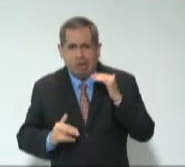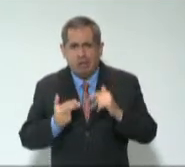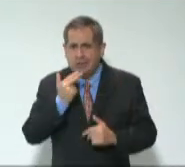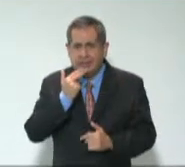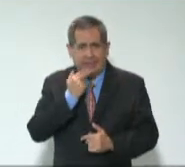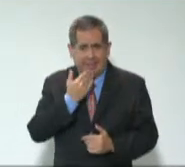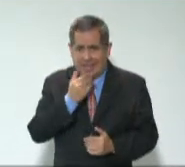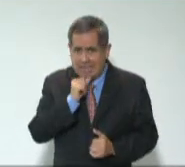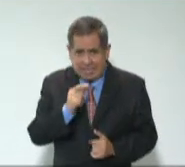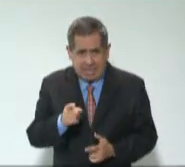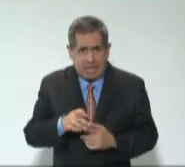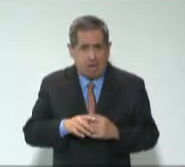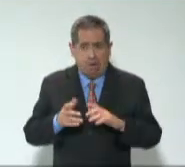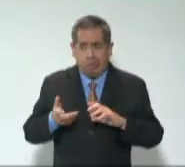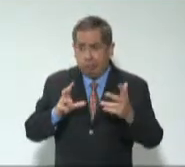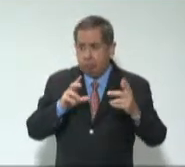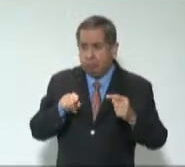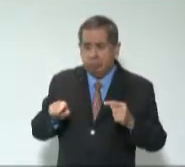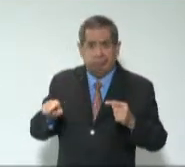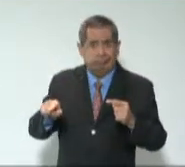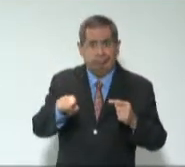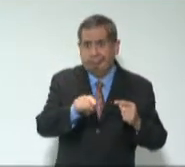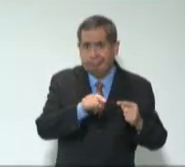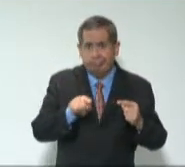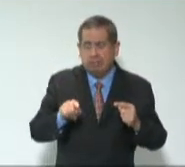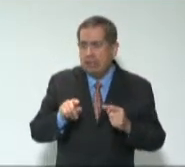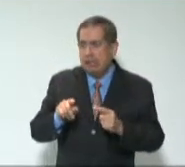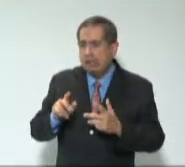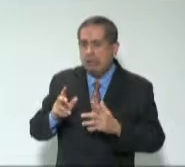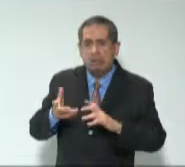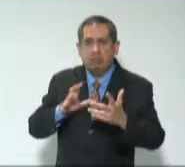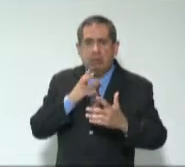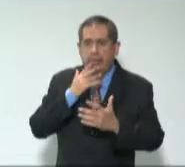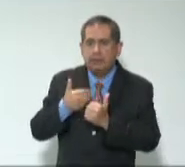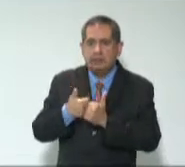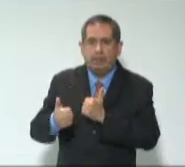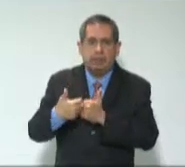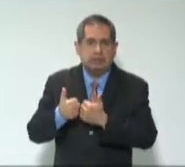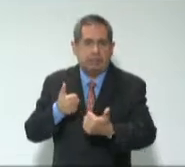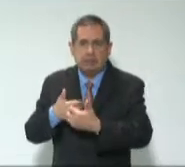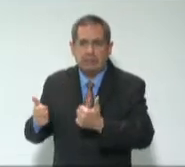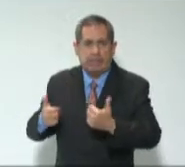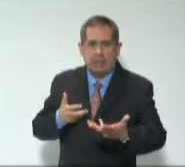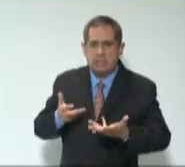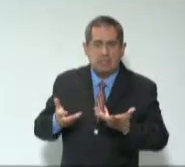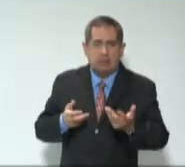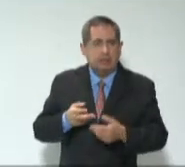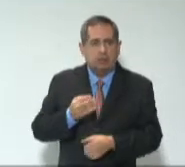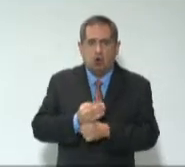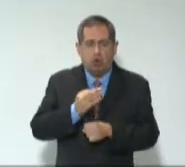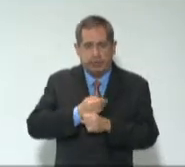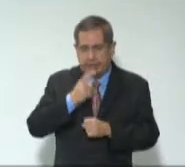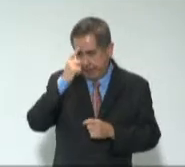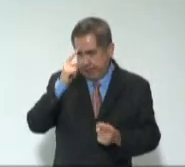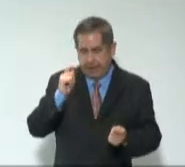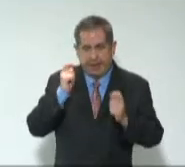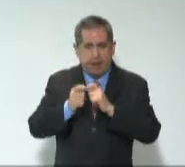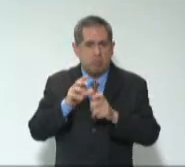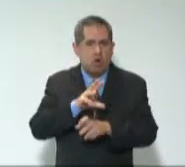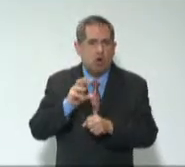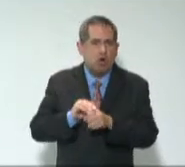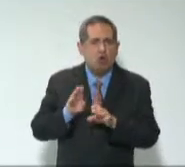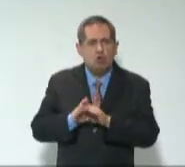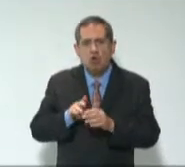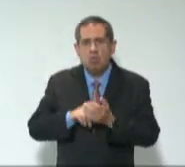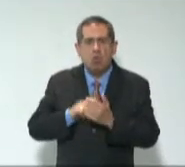sistema de salud fragmentado un sistema de salud segmentado es el momento de pasar de una lógica en donde hasta